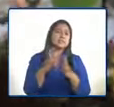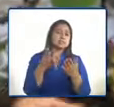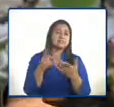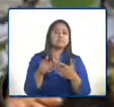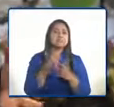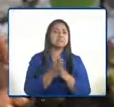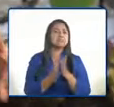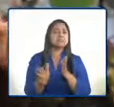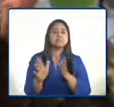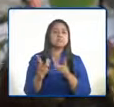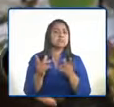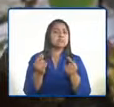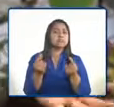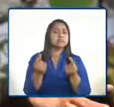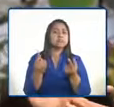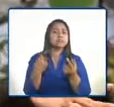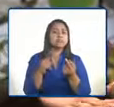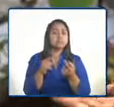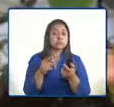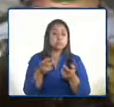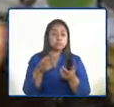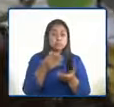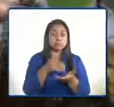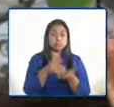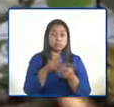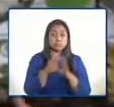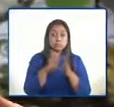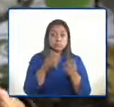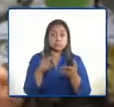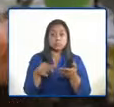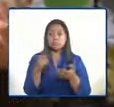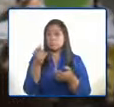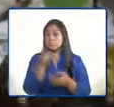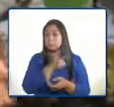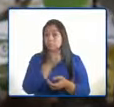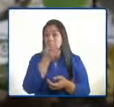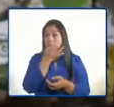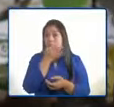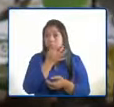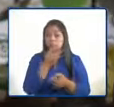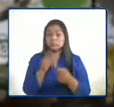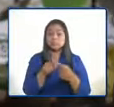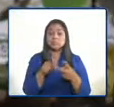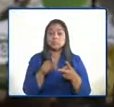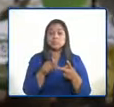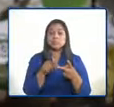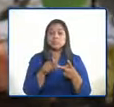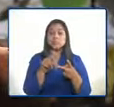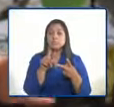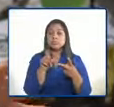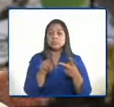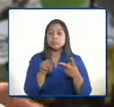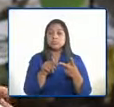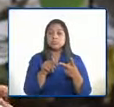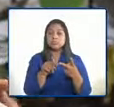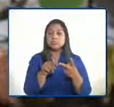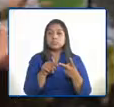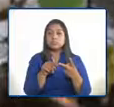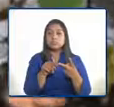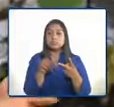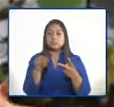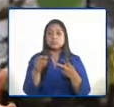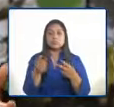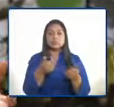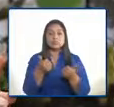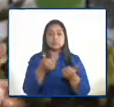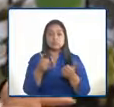o planificación para abrir un centro de este tipo destinado para mujeres? Y la segunda consulta es de que en esta administración, o al menos